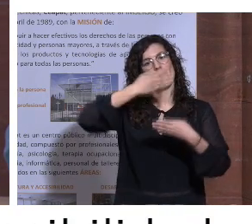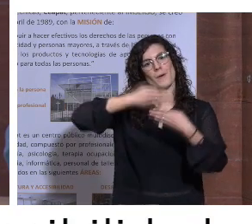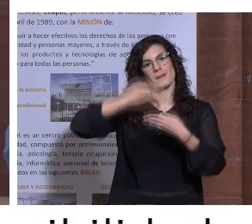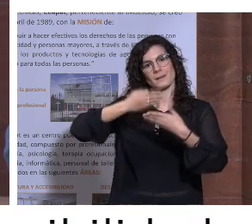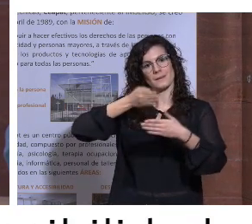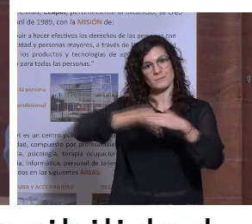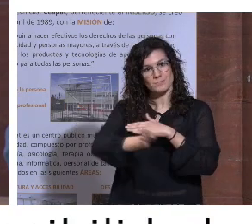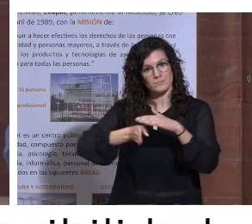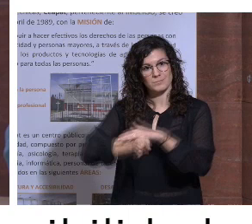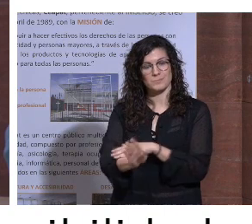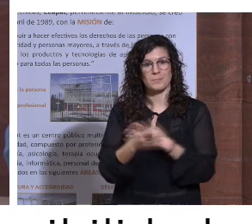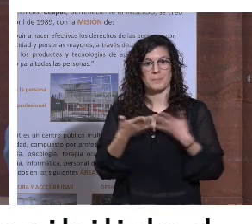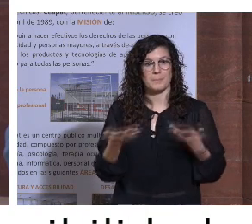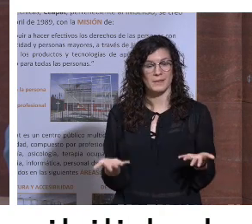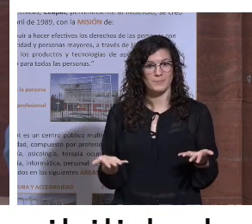pero